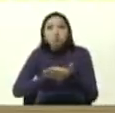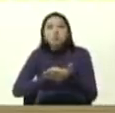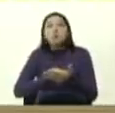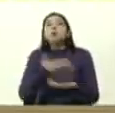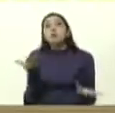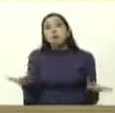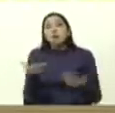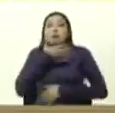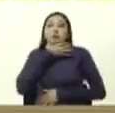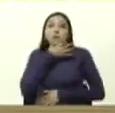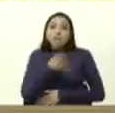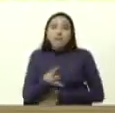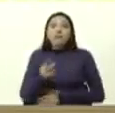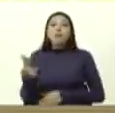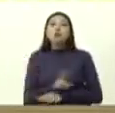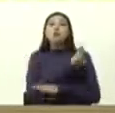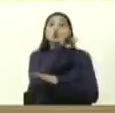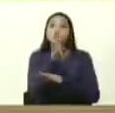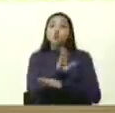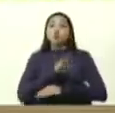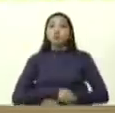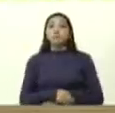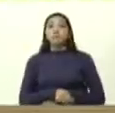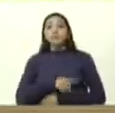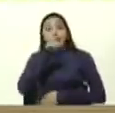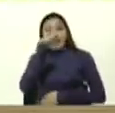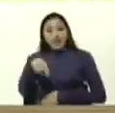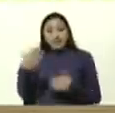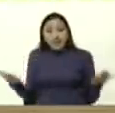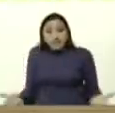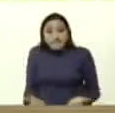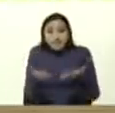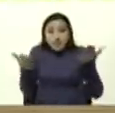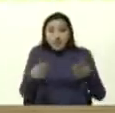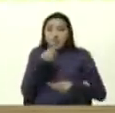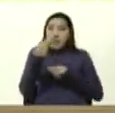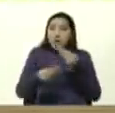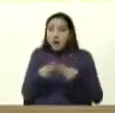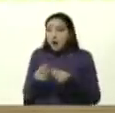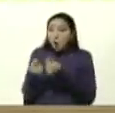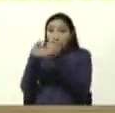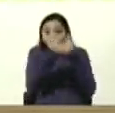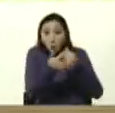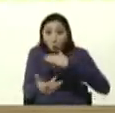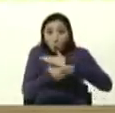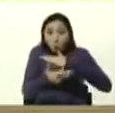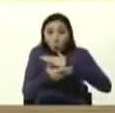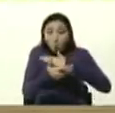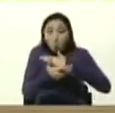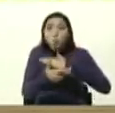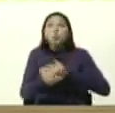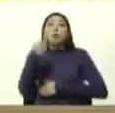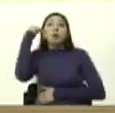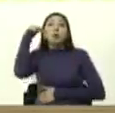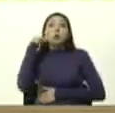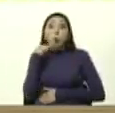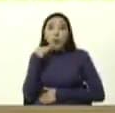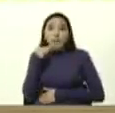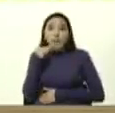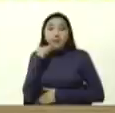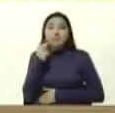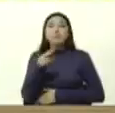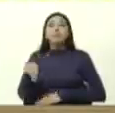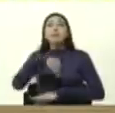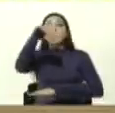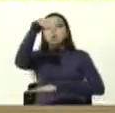fácil su utilización, también para dar impulso a la expresión digital de nuestra moneda nacional